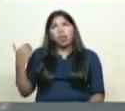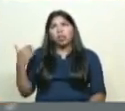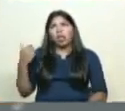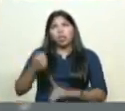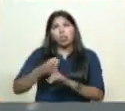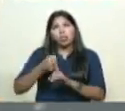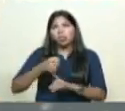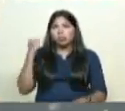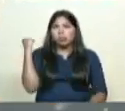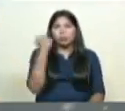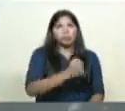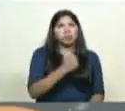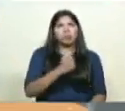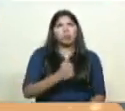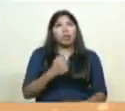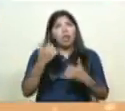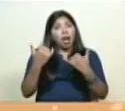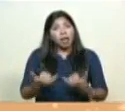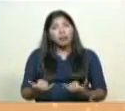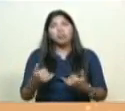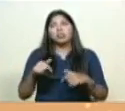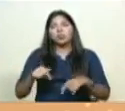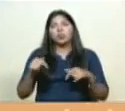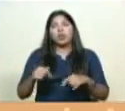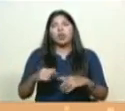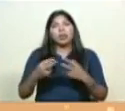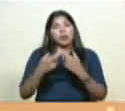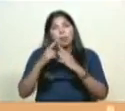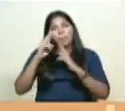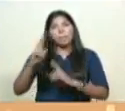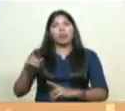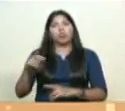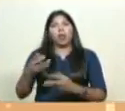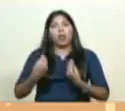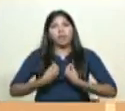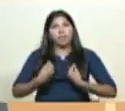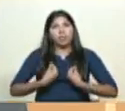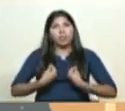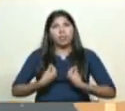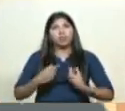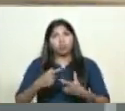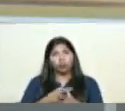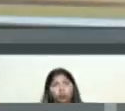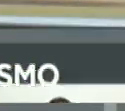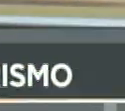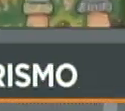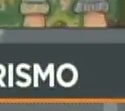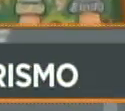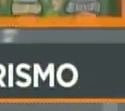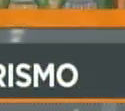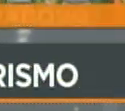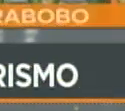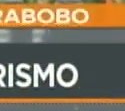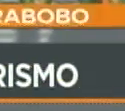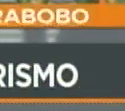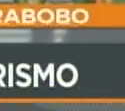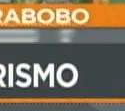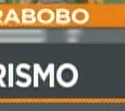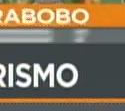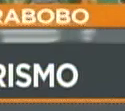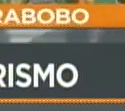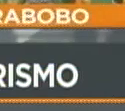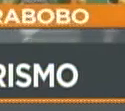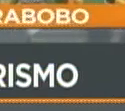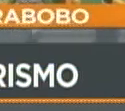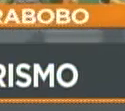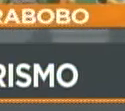en décadas anteriores. Aquí se respeta la vida, los derechos humanos, y estamos en un estado de pleno derecho. Por eso es que la cultura no puede ser tangencial. Y no estamos hablando